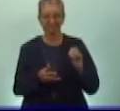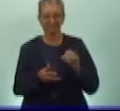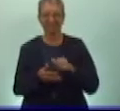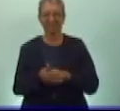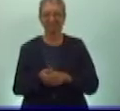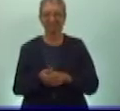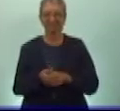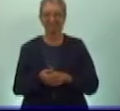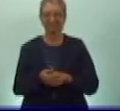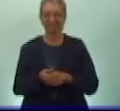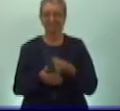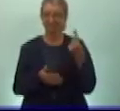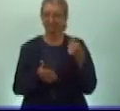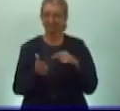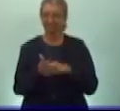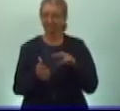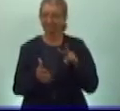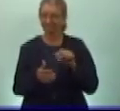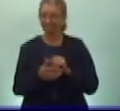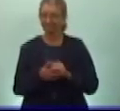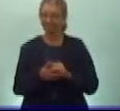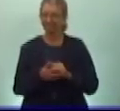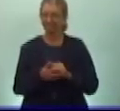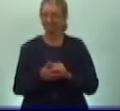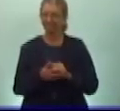20 y 1 por 2,